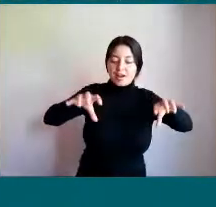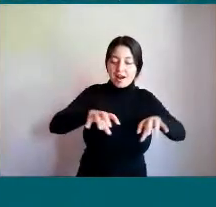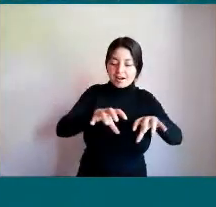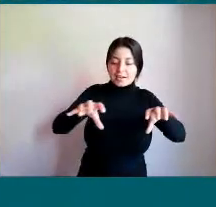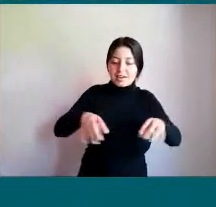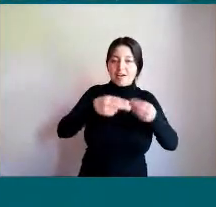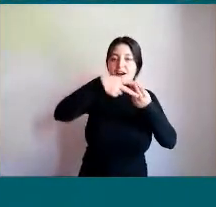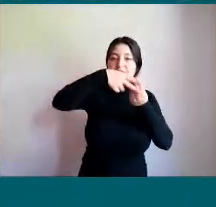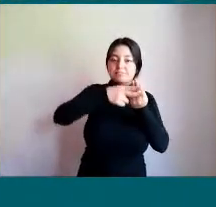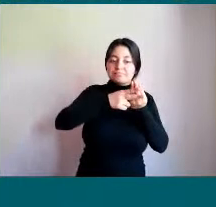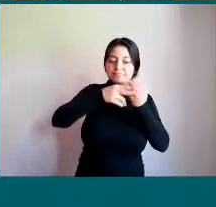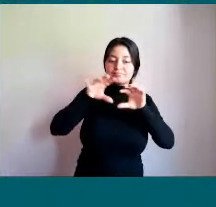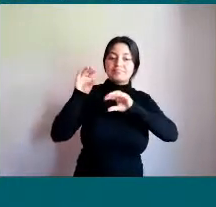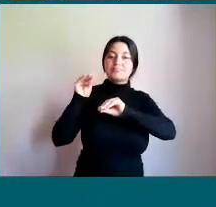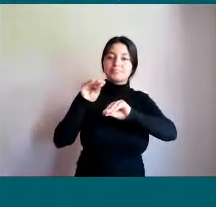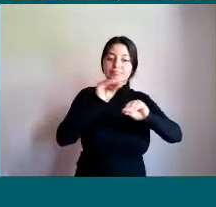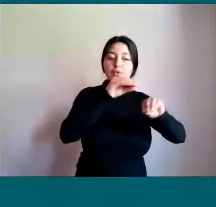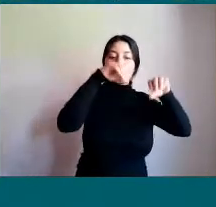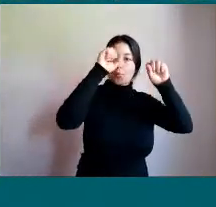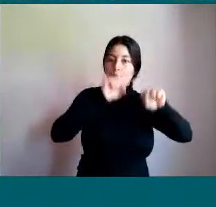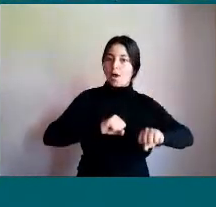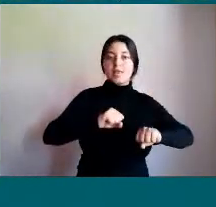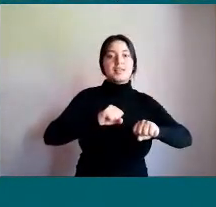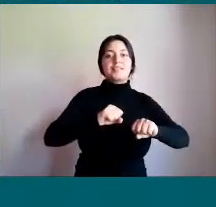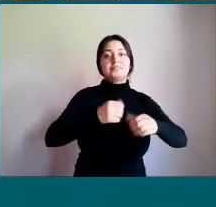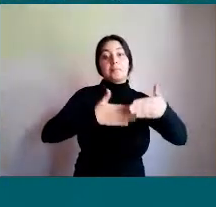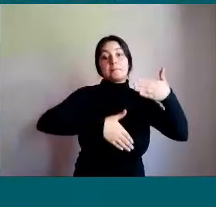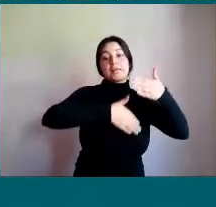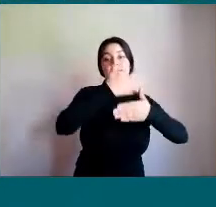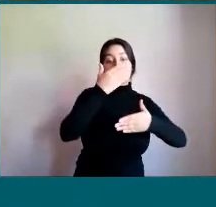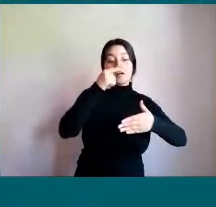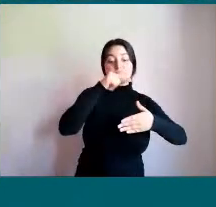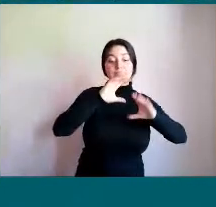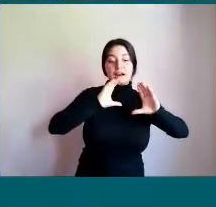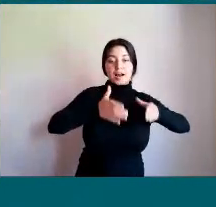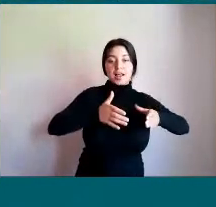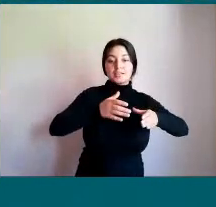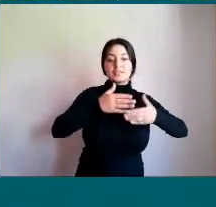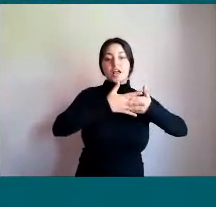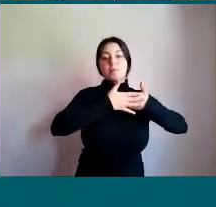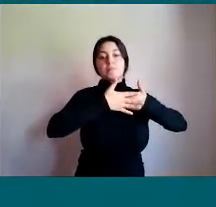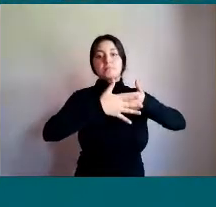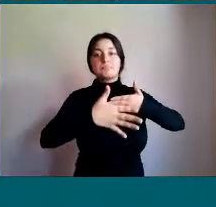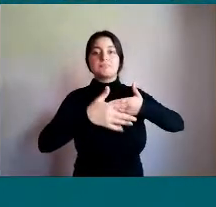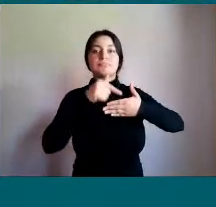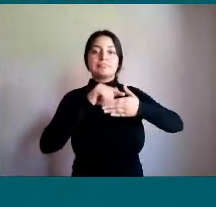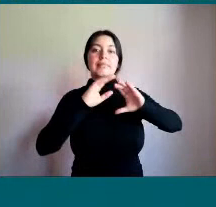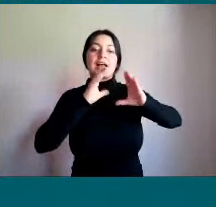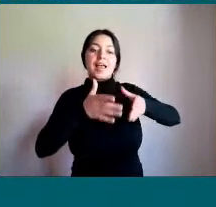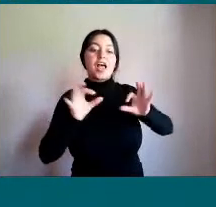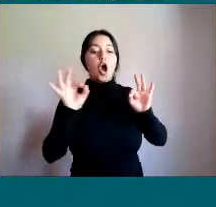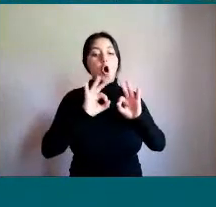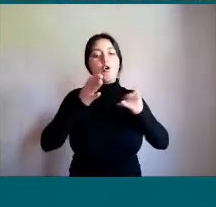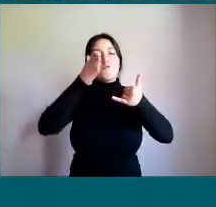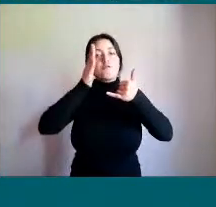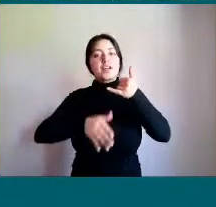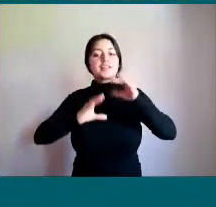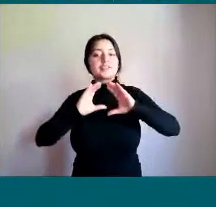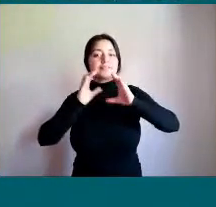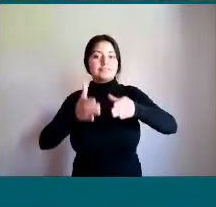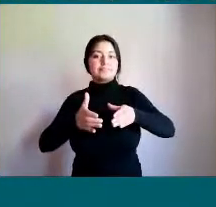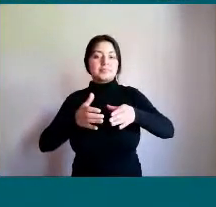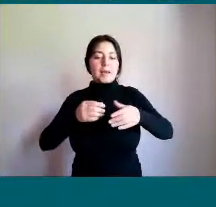técnicas. Así que podemos utilizarla al principio, podemos utilizarla durante o podemos utilizarla al final. Al principio a través de